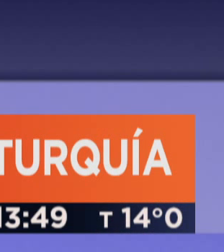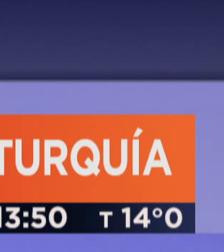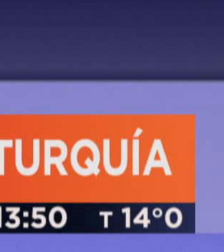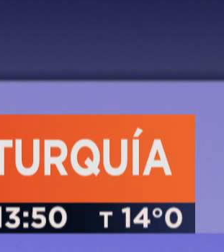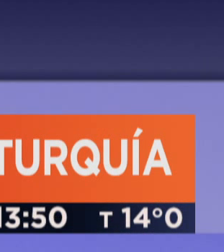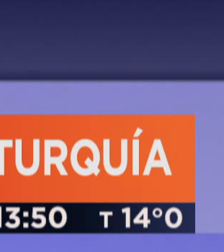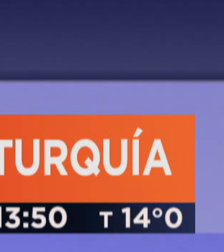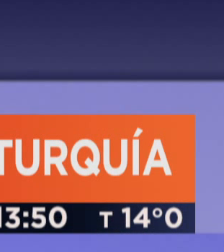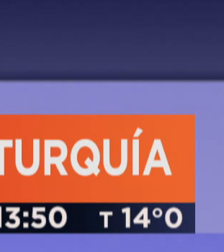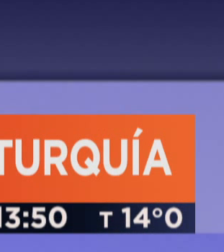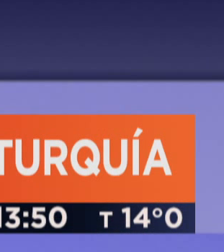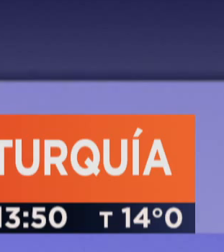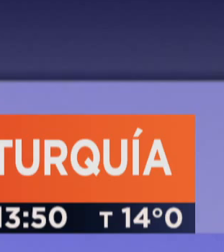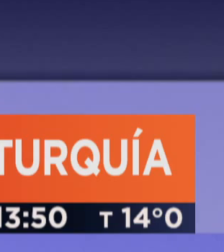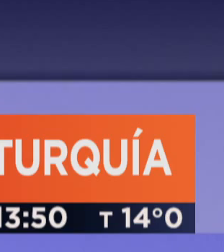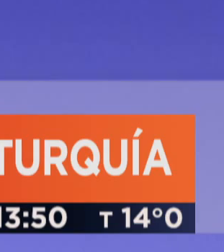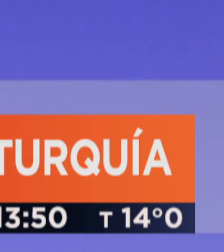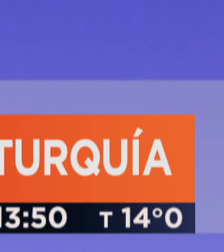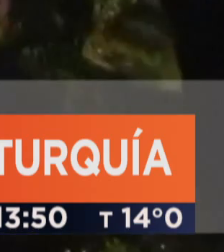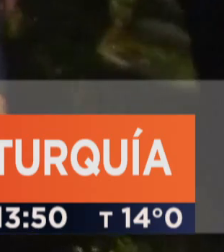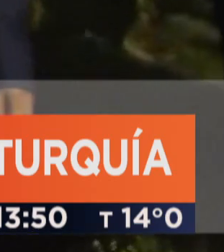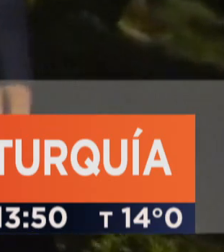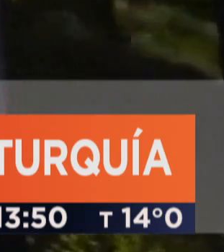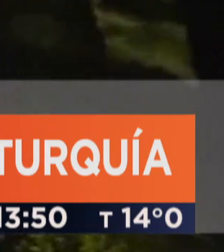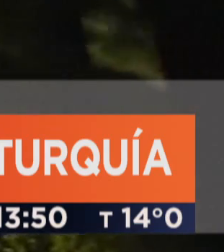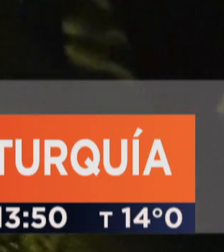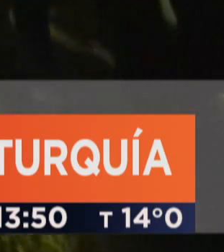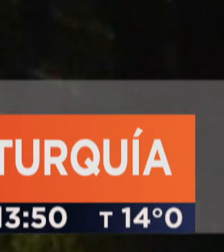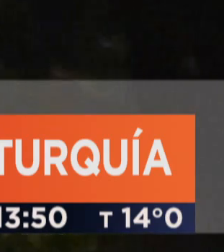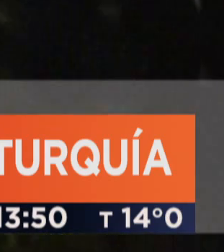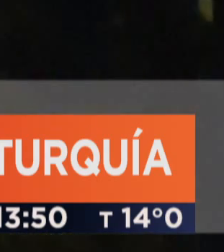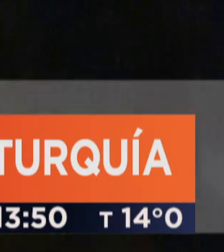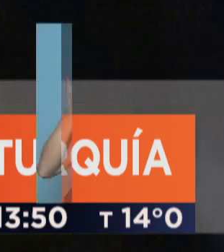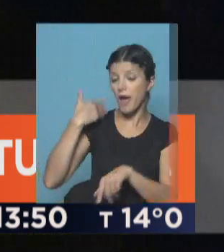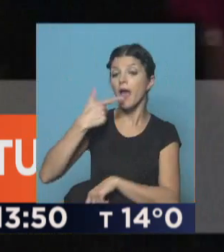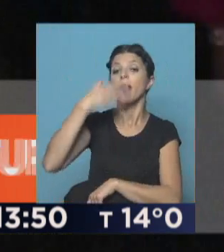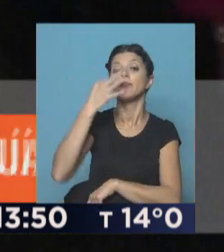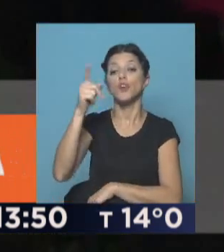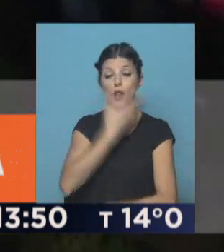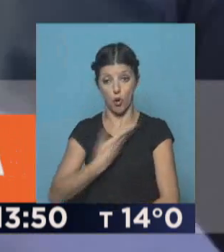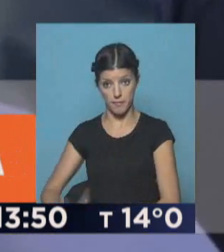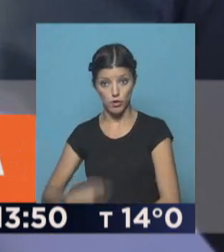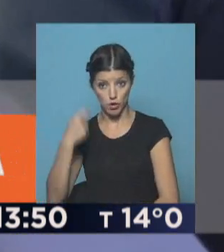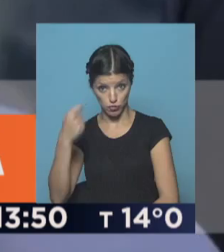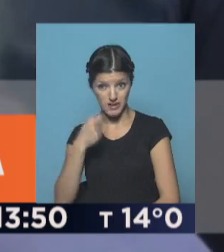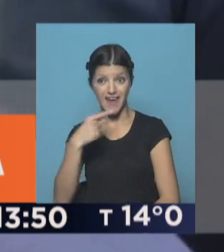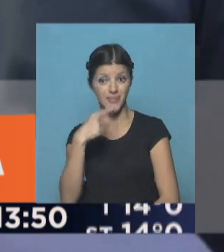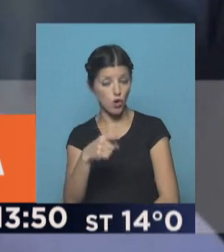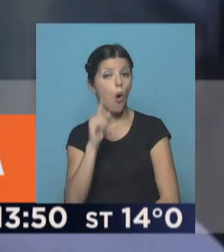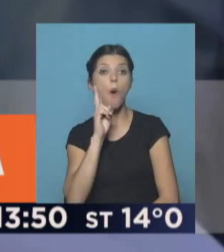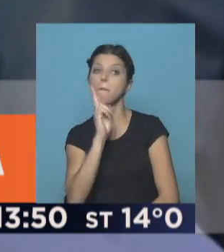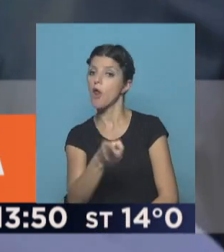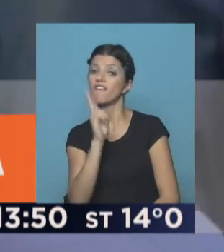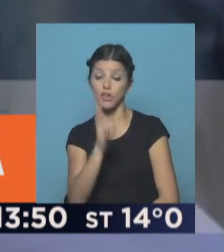immediate release of these people. En las últimas horas, la decisión del gobierno turco de prohibir la presencia de